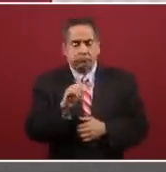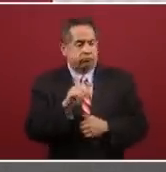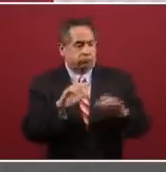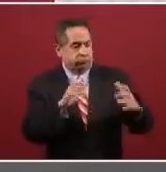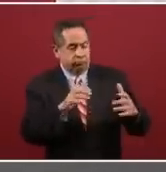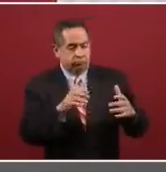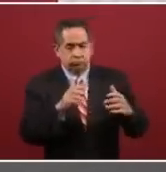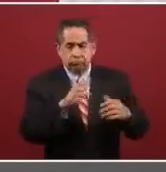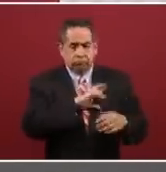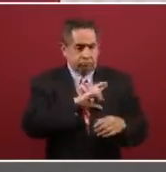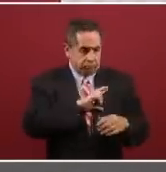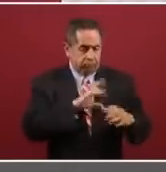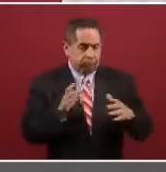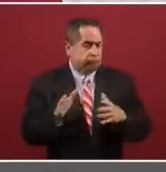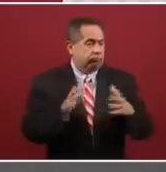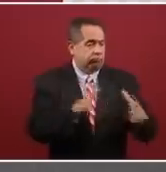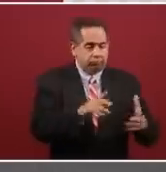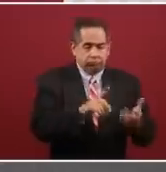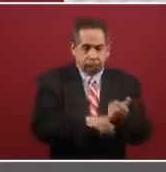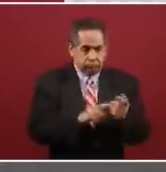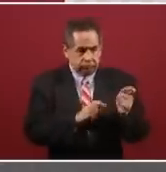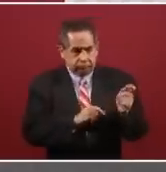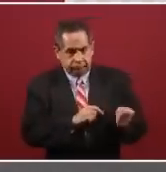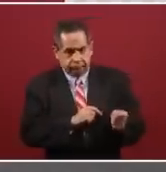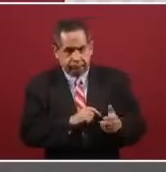tienen albergues